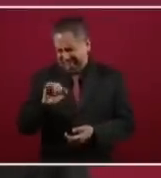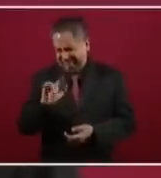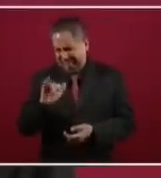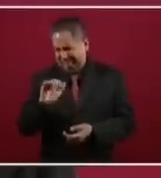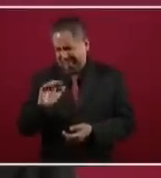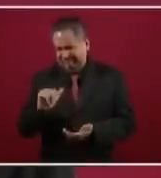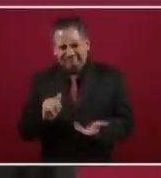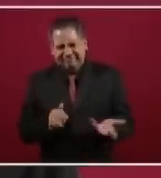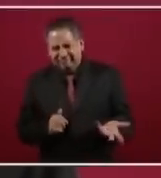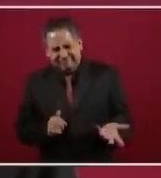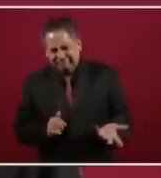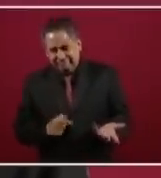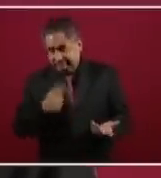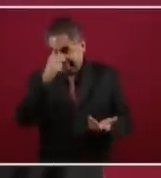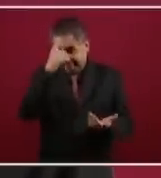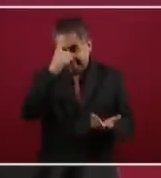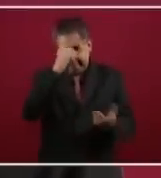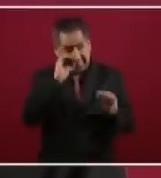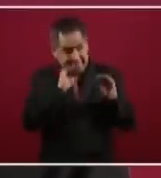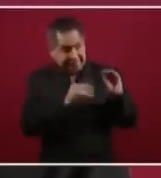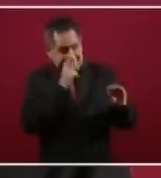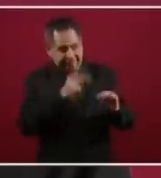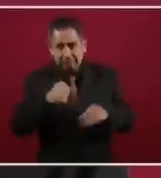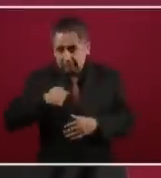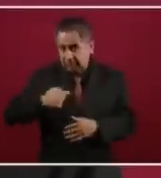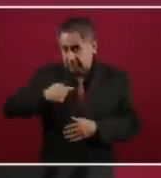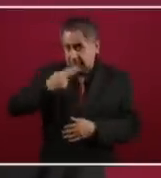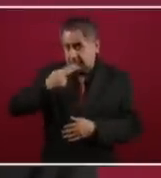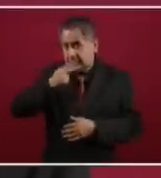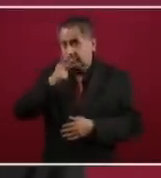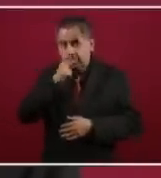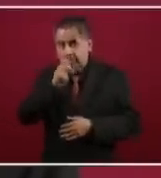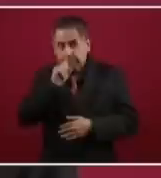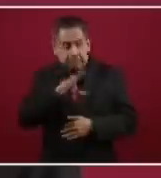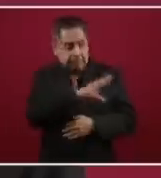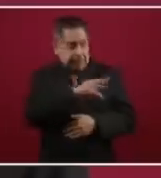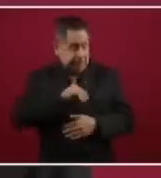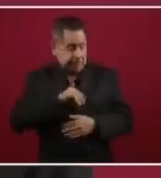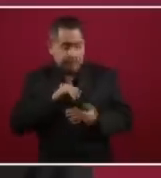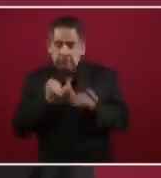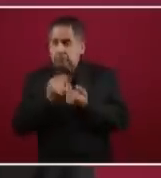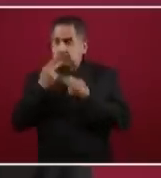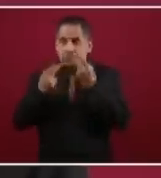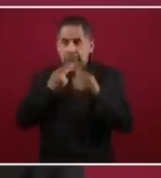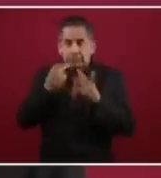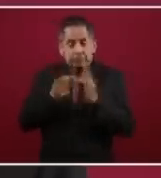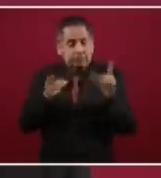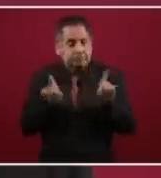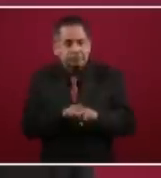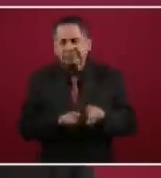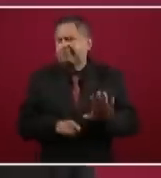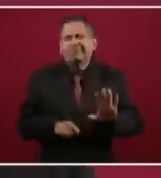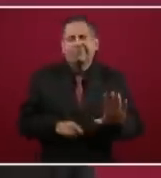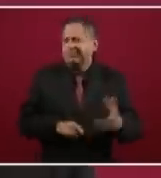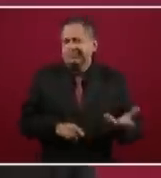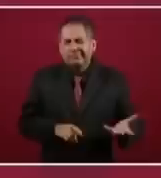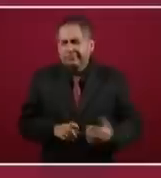Y así, bueno, si me niego hasta utilizar en lo que tiene que ver con la ciencia social